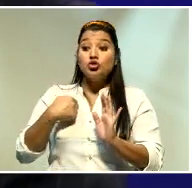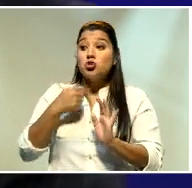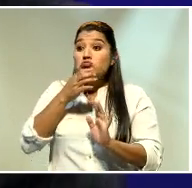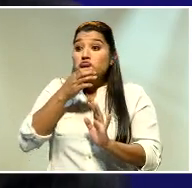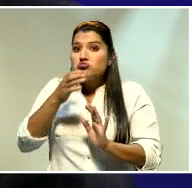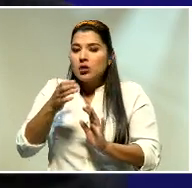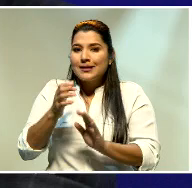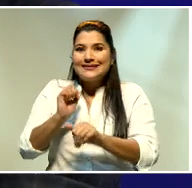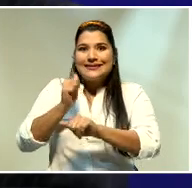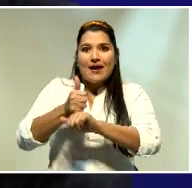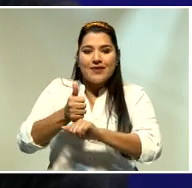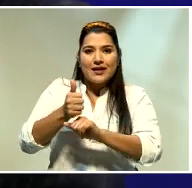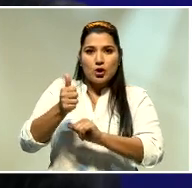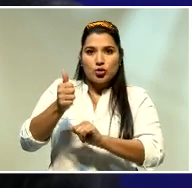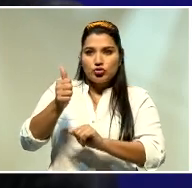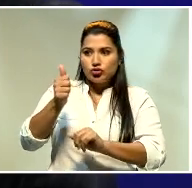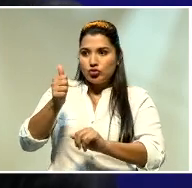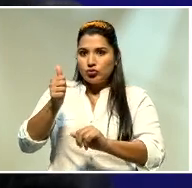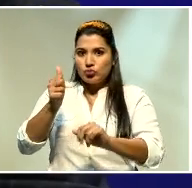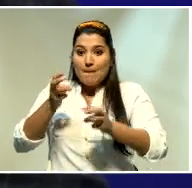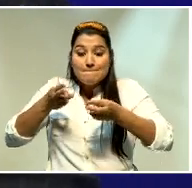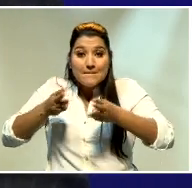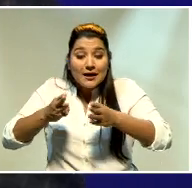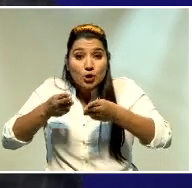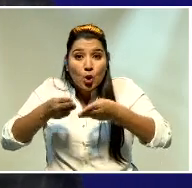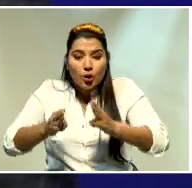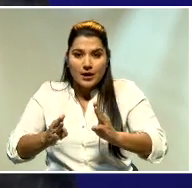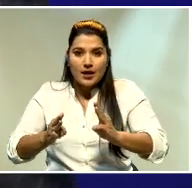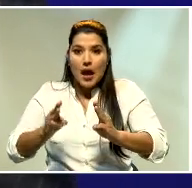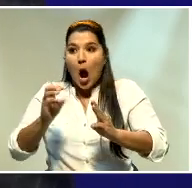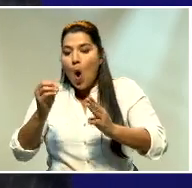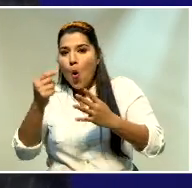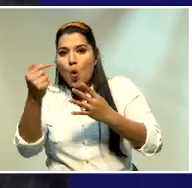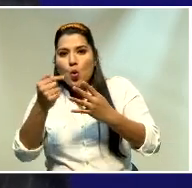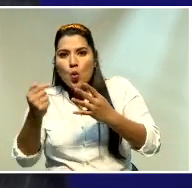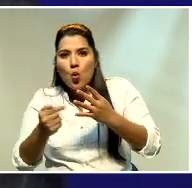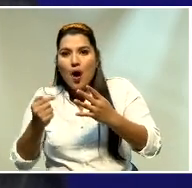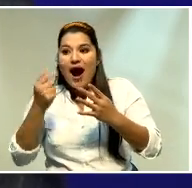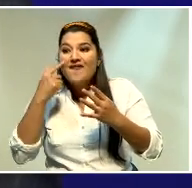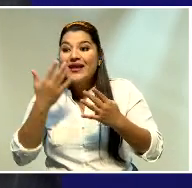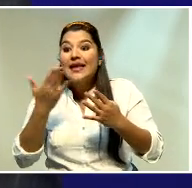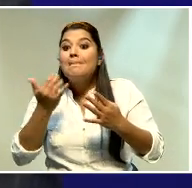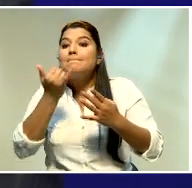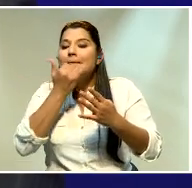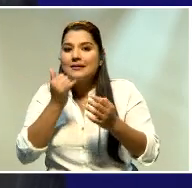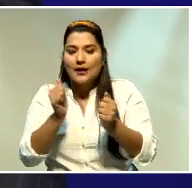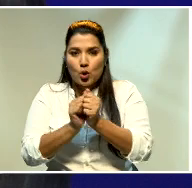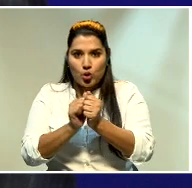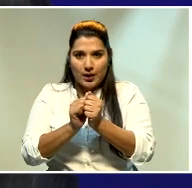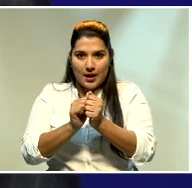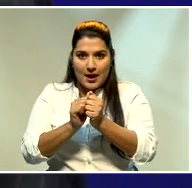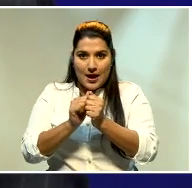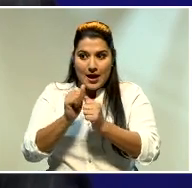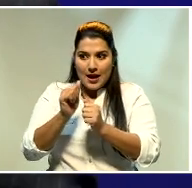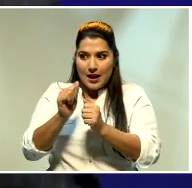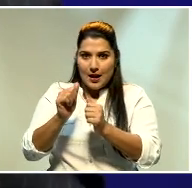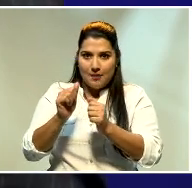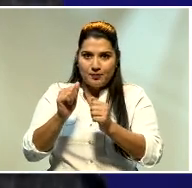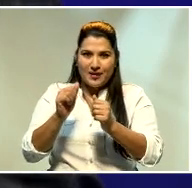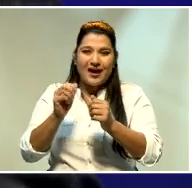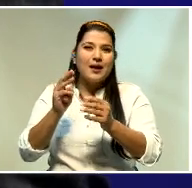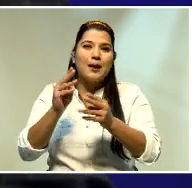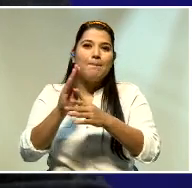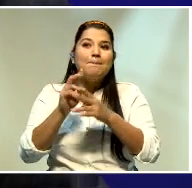donde rápidamente se pueda adaptar estudiando qué pasa con el mercado inmediatamente después. ¿Por qué? Porque digamos